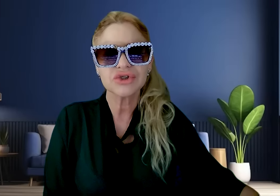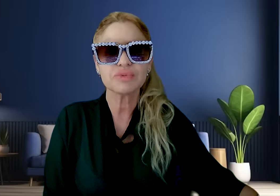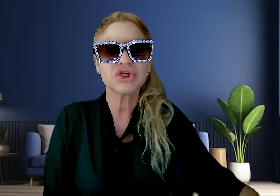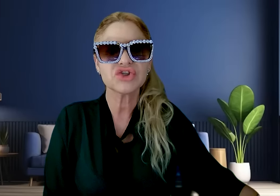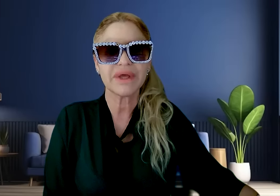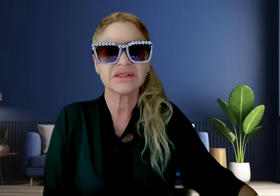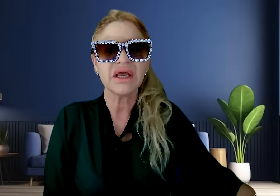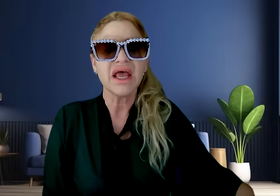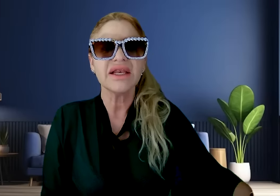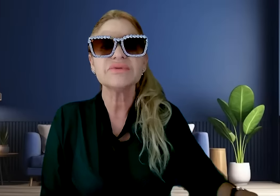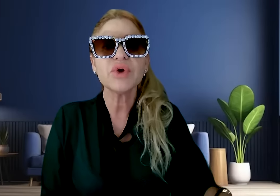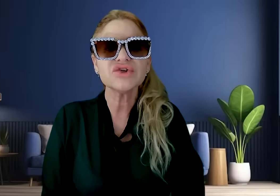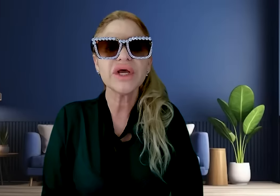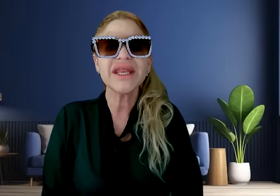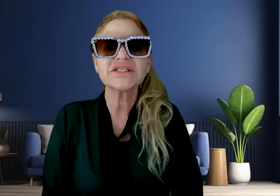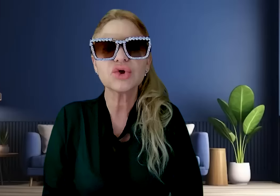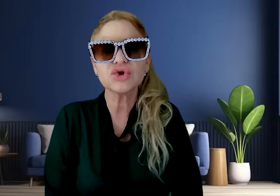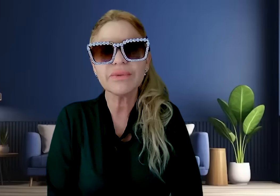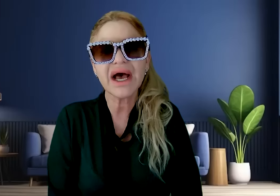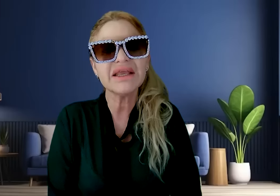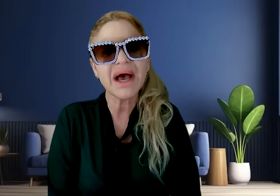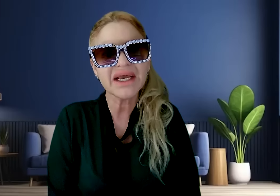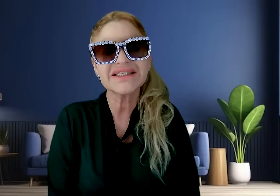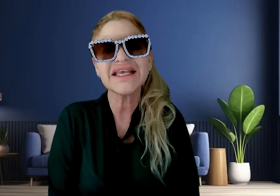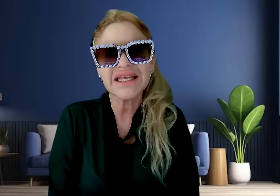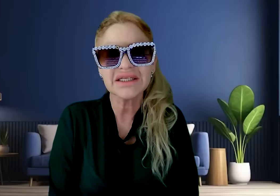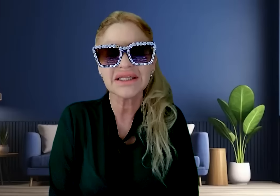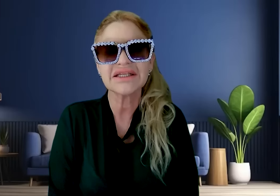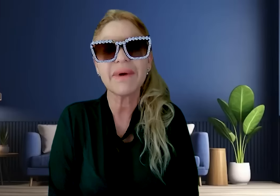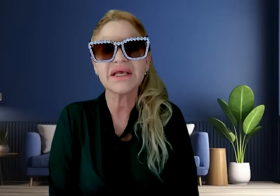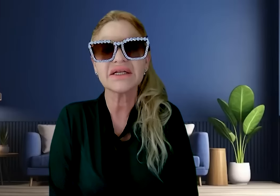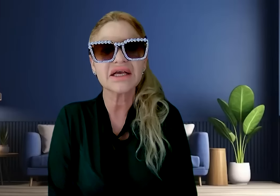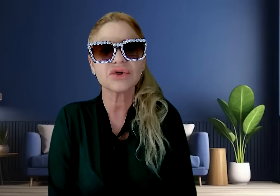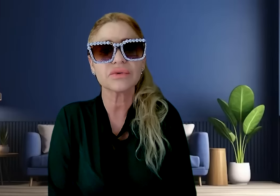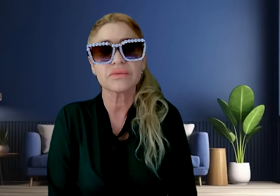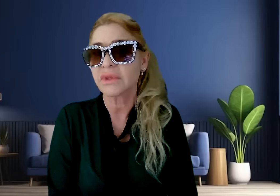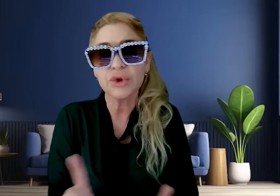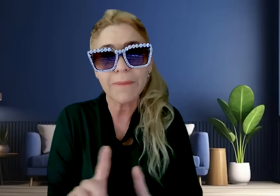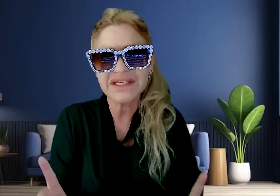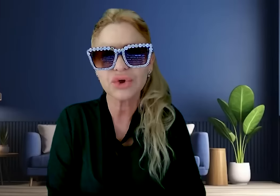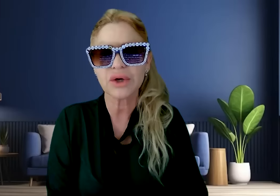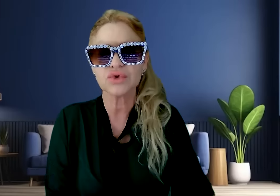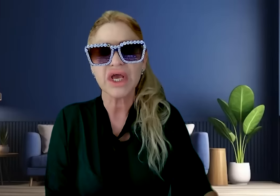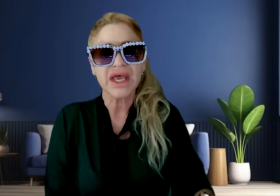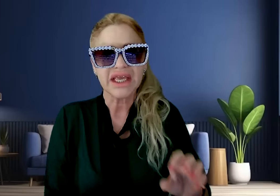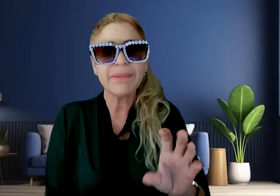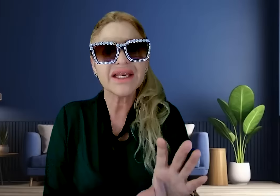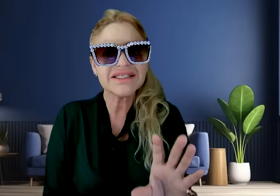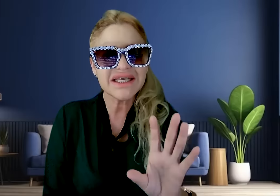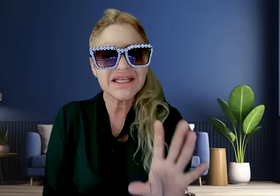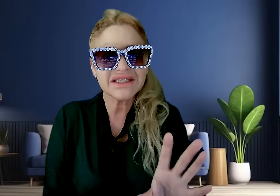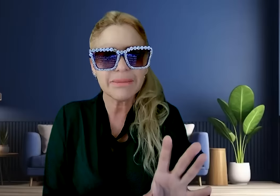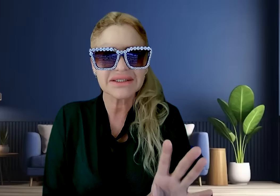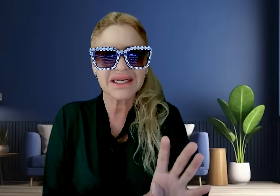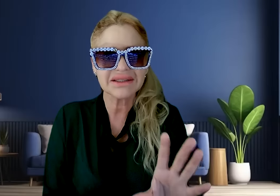falleció sospechosamente. Les muestro en exclusiva imágenes inéditas de Michael Jackson que no han visto la luz.